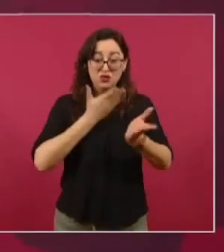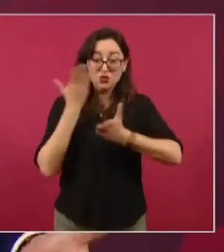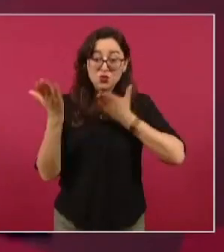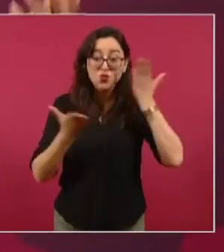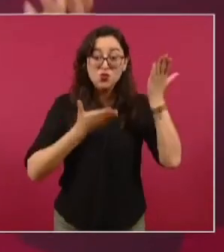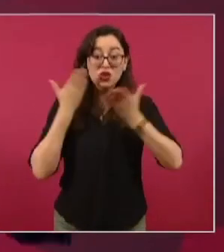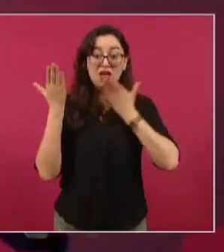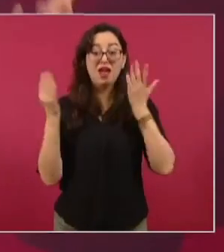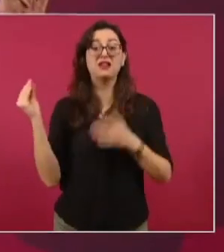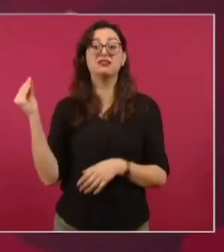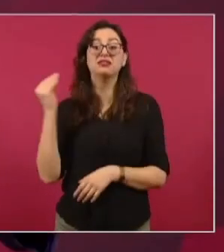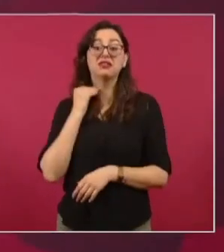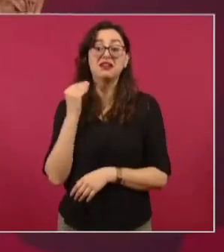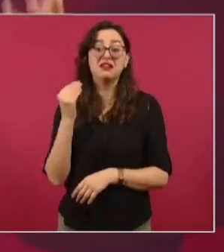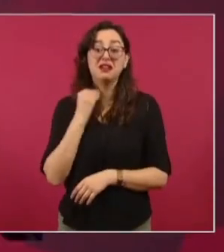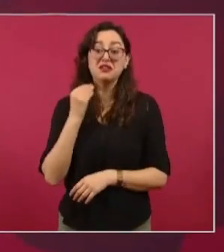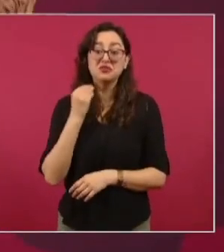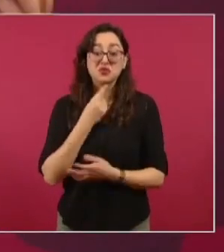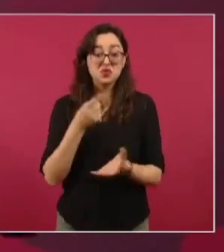no lo formaron